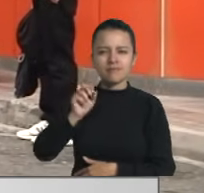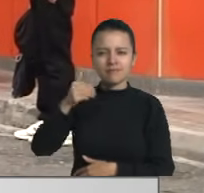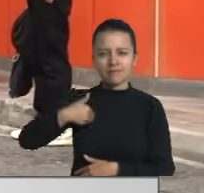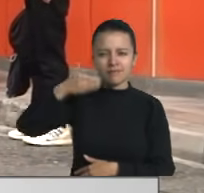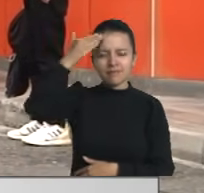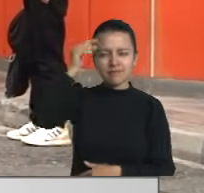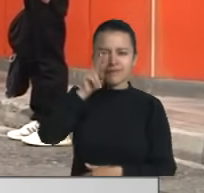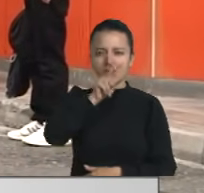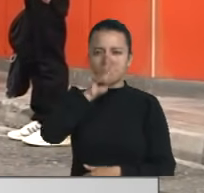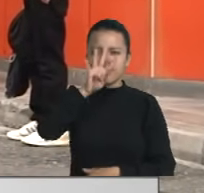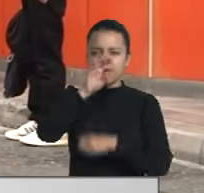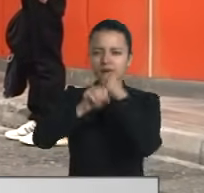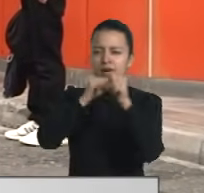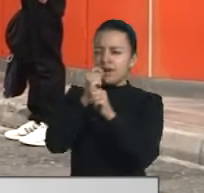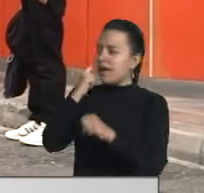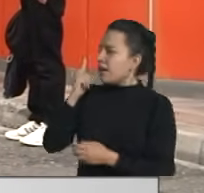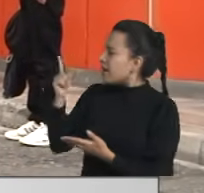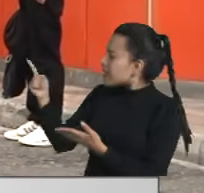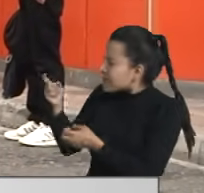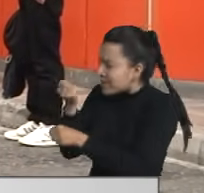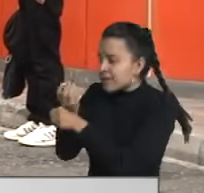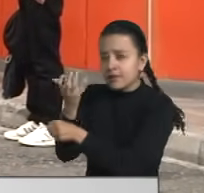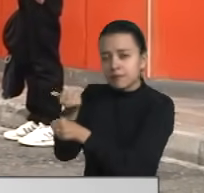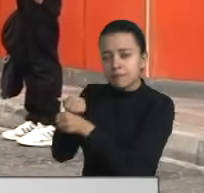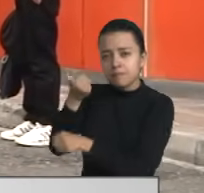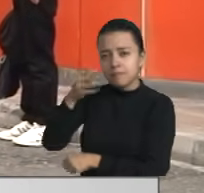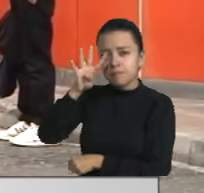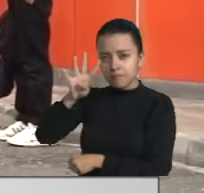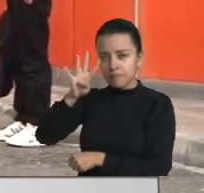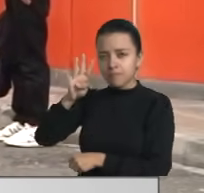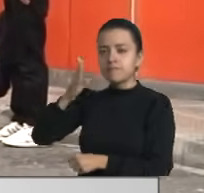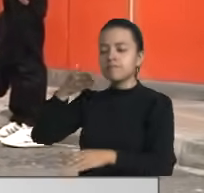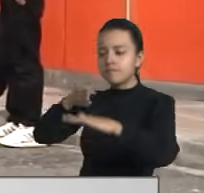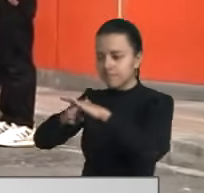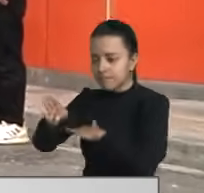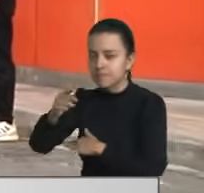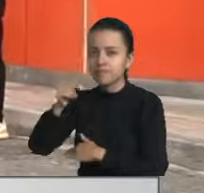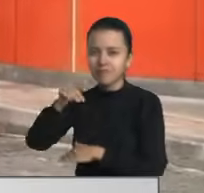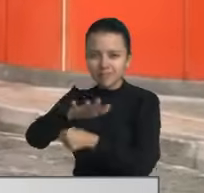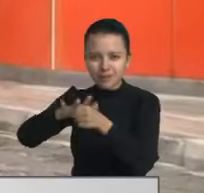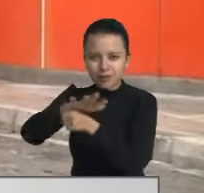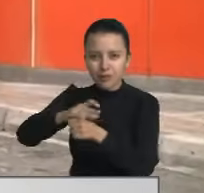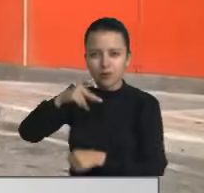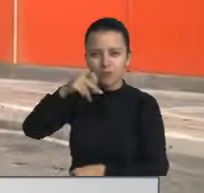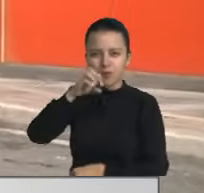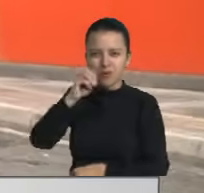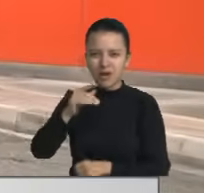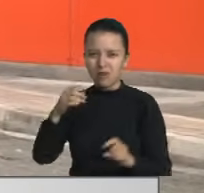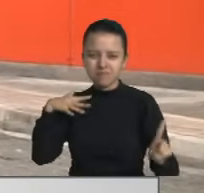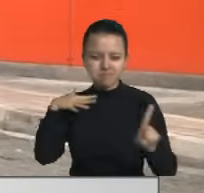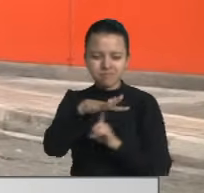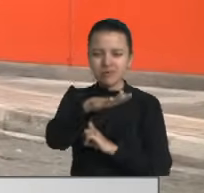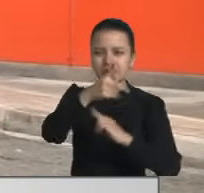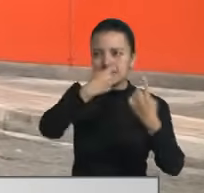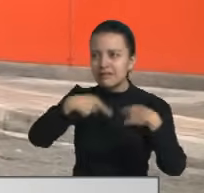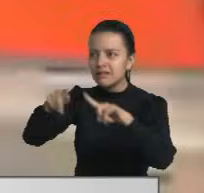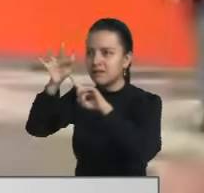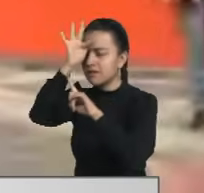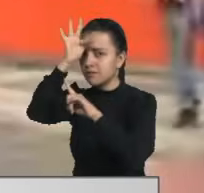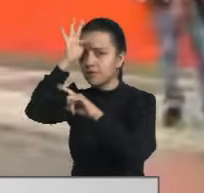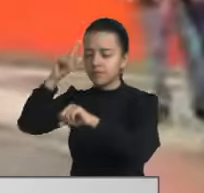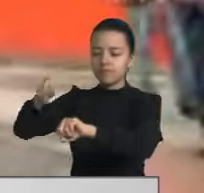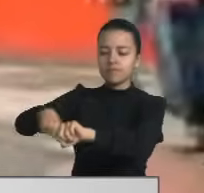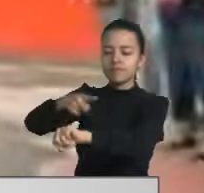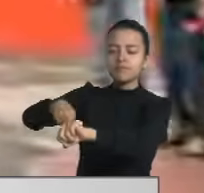fue víctima de un violento atraco en la Comuna 14, El Poblado. A esta hora es atendida la mujer, ya lleva al menos 12